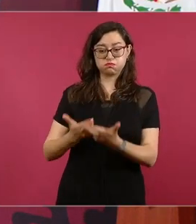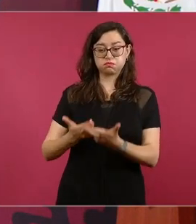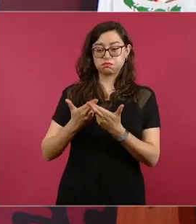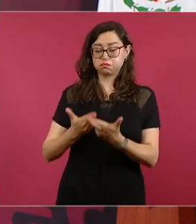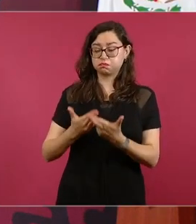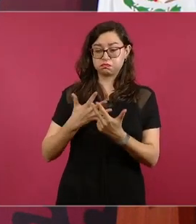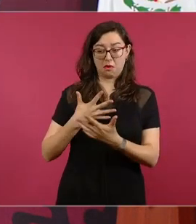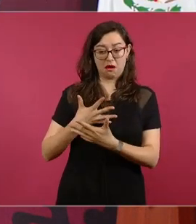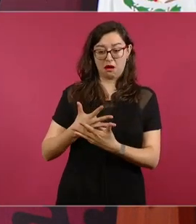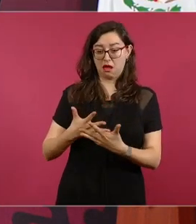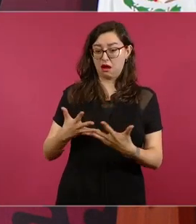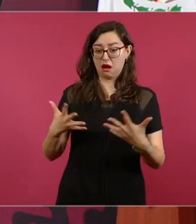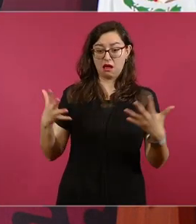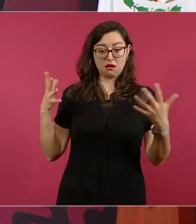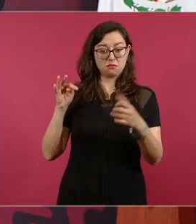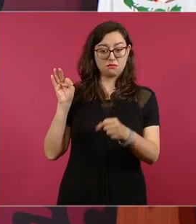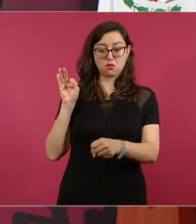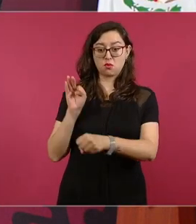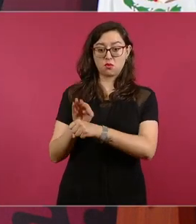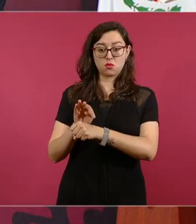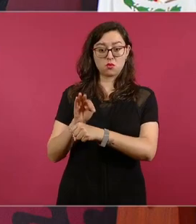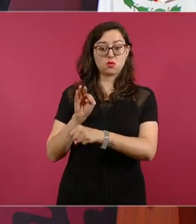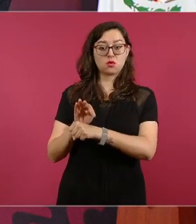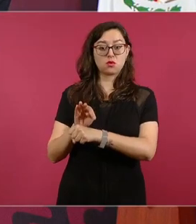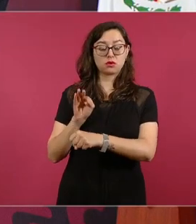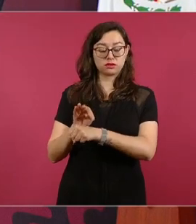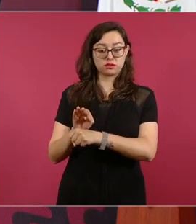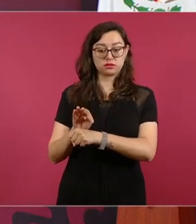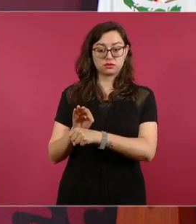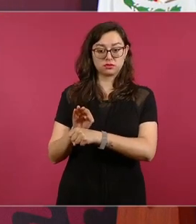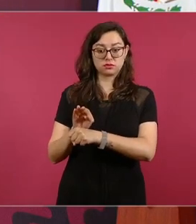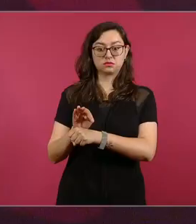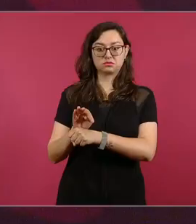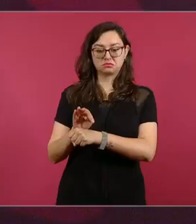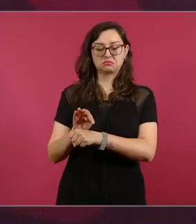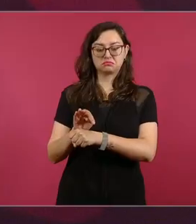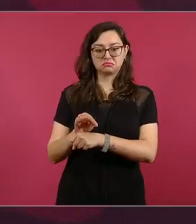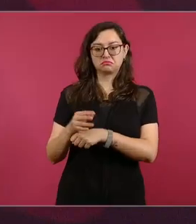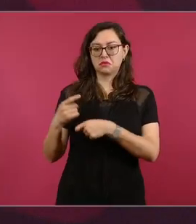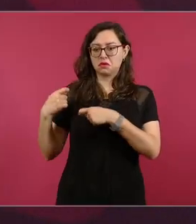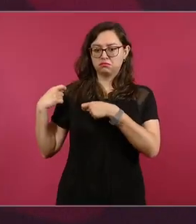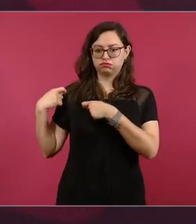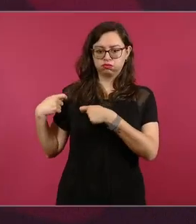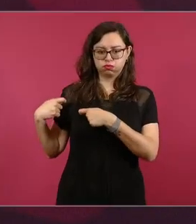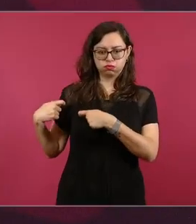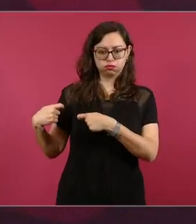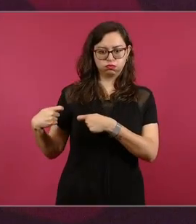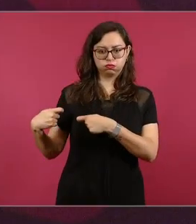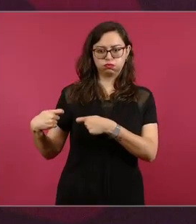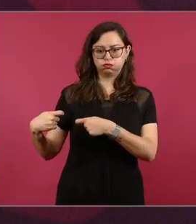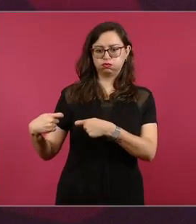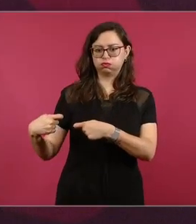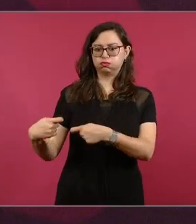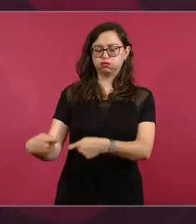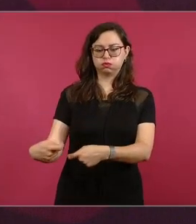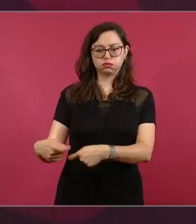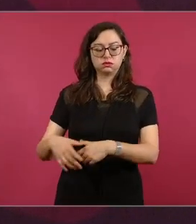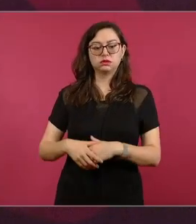protege. Eso es lo que se ha venido heredando de generación en generación.